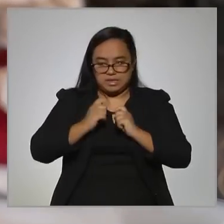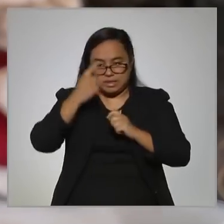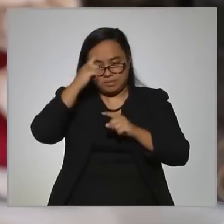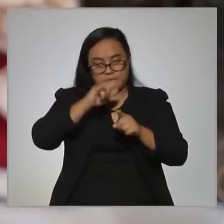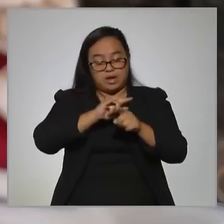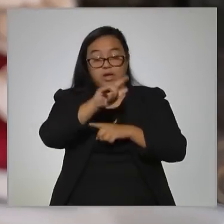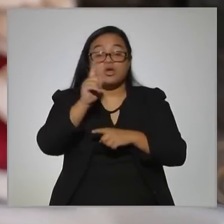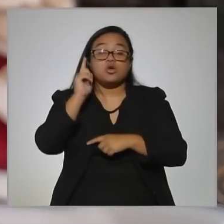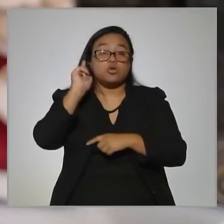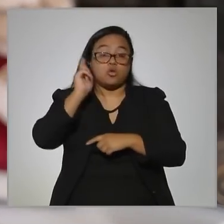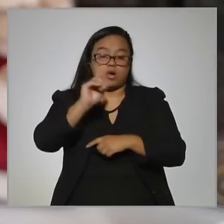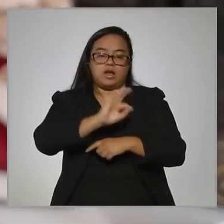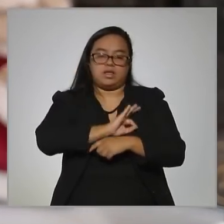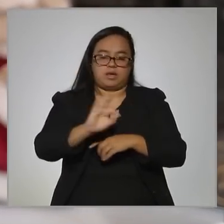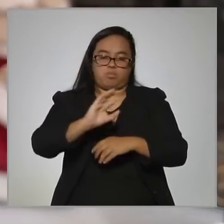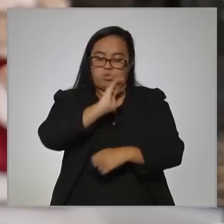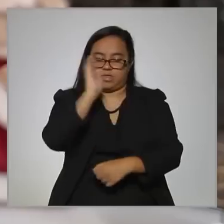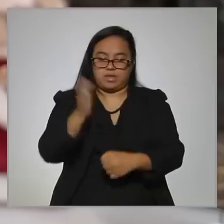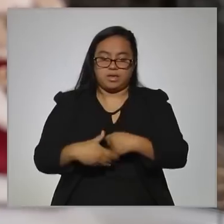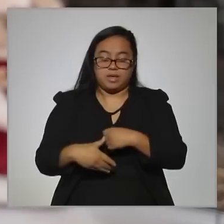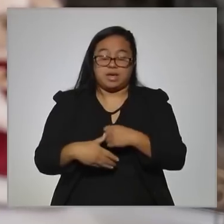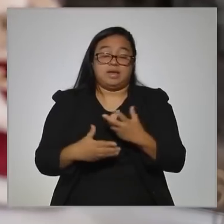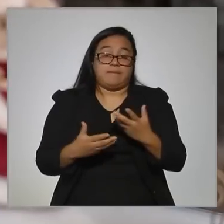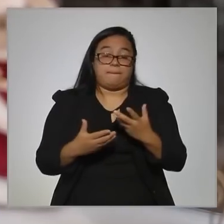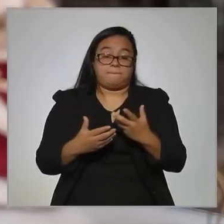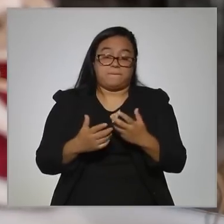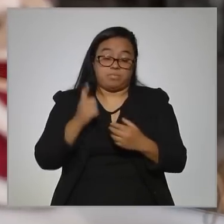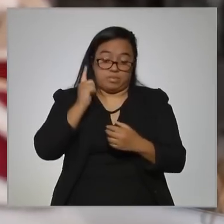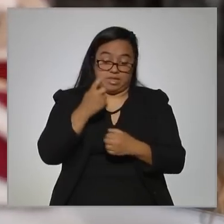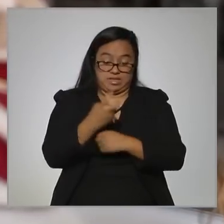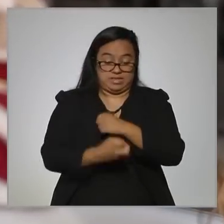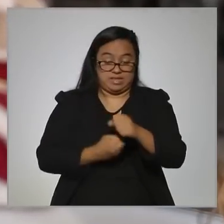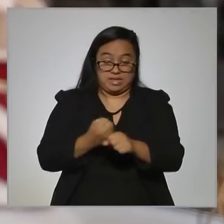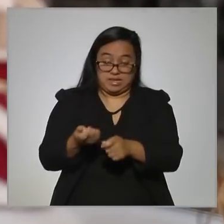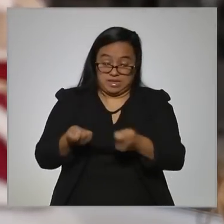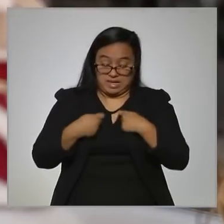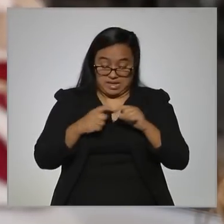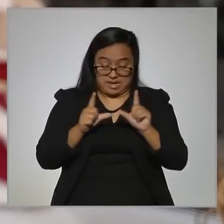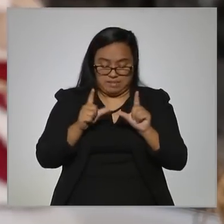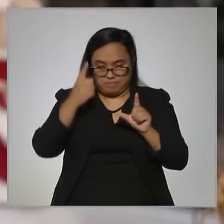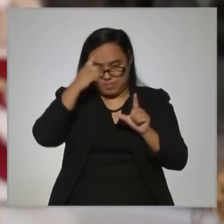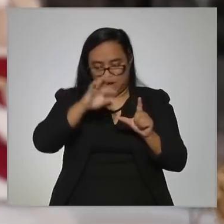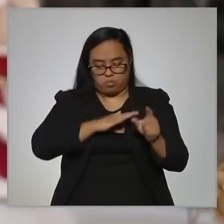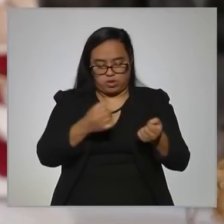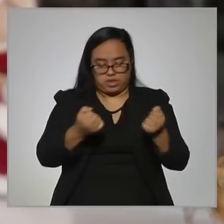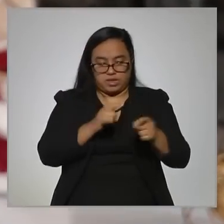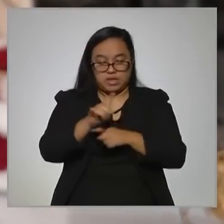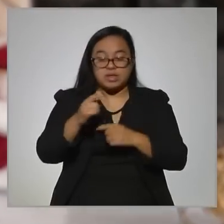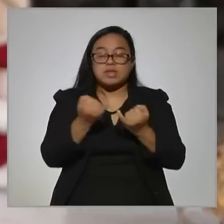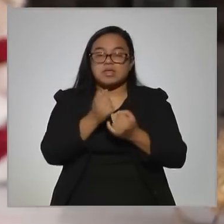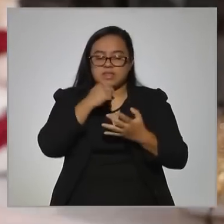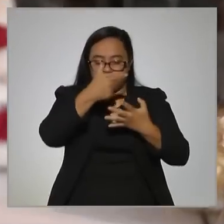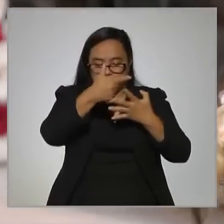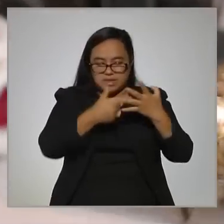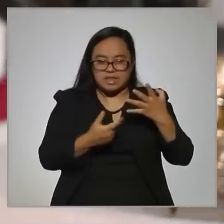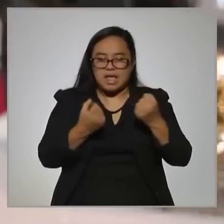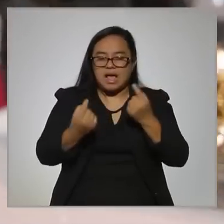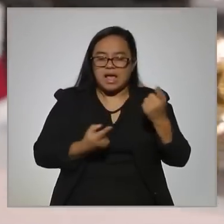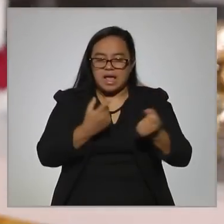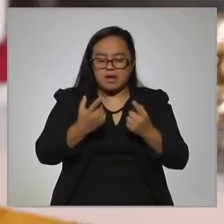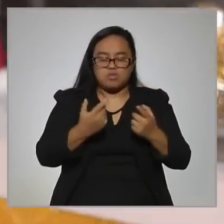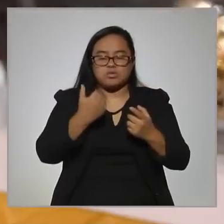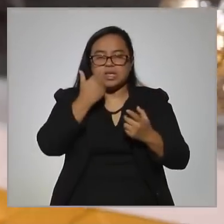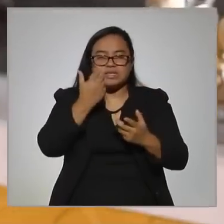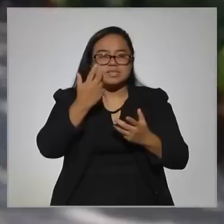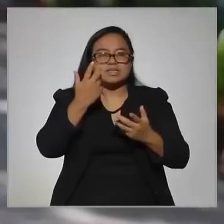ya poder terminar. Y ya ahora sí, este año que me den la licencia. Y también tengo una lista de animes que me gustaría terminar